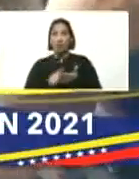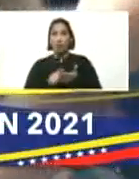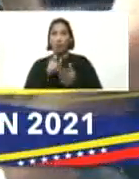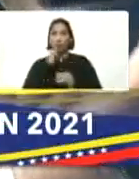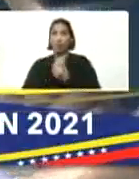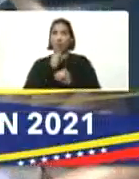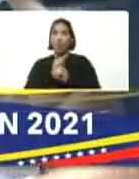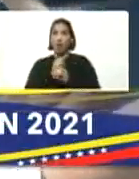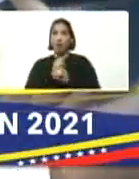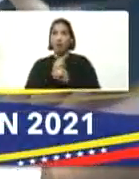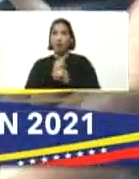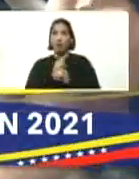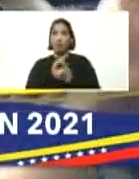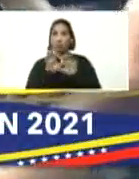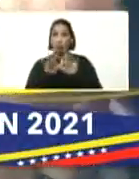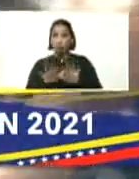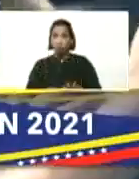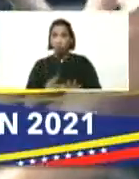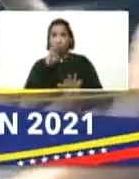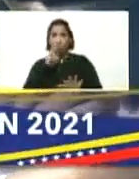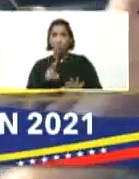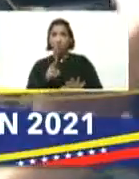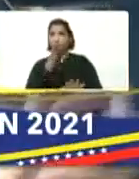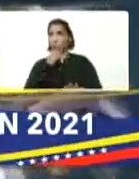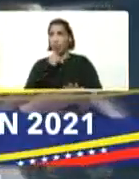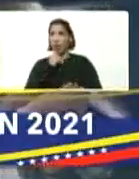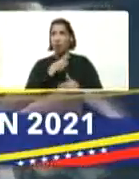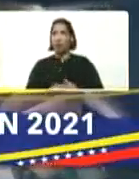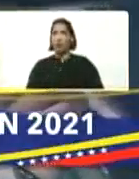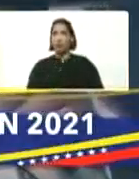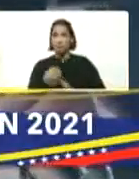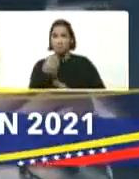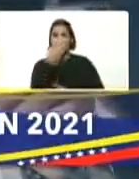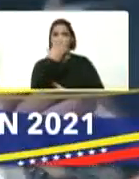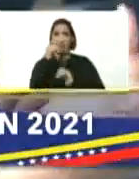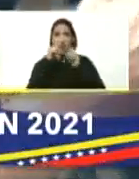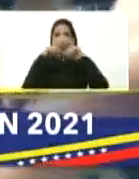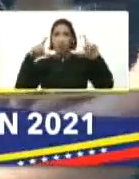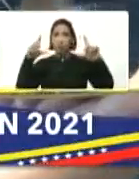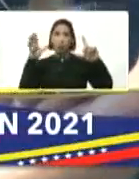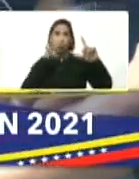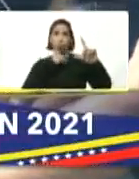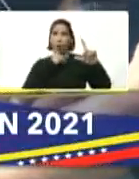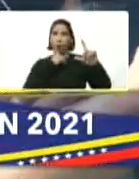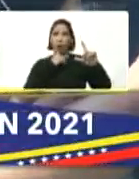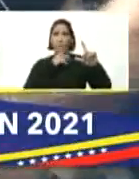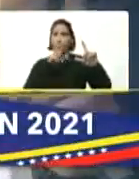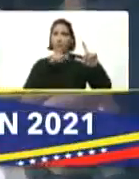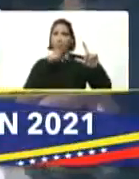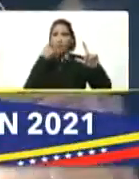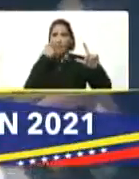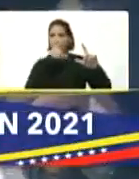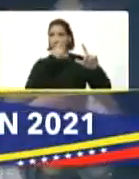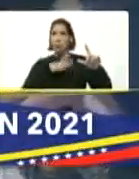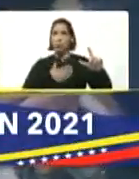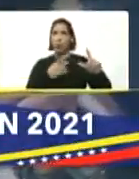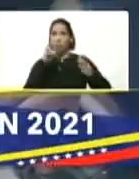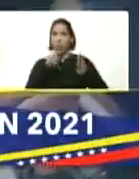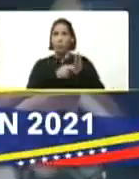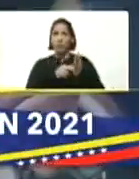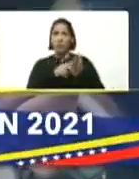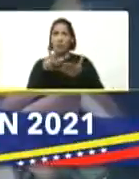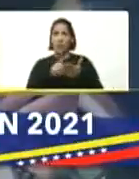que es tinta electrónica, que no es la tinta, que no es la pantalla que hace daño a la vista, usted puede viajar con 2000 libros